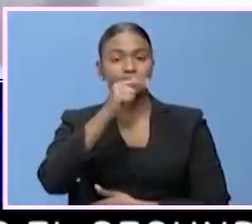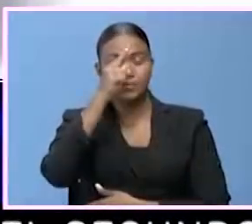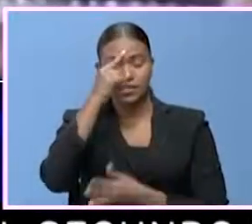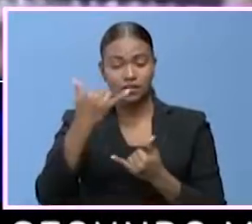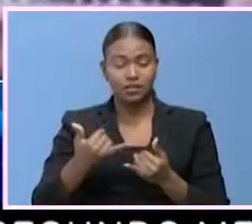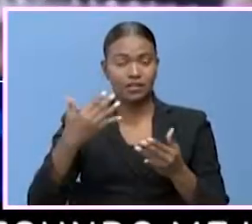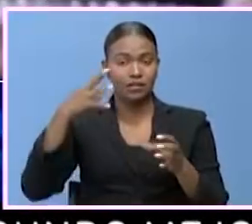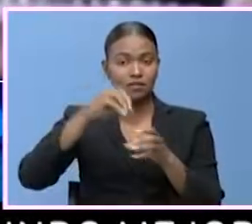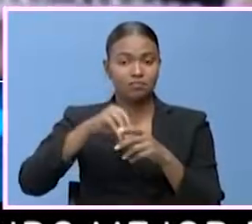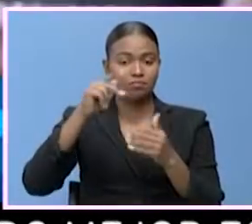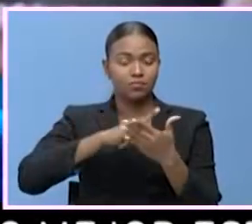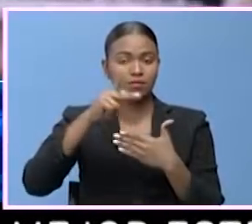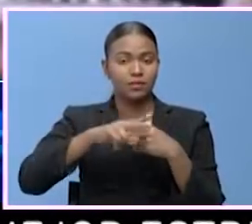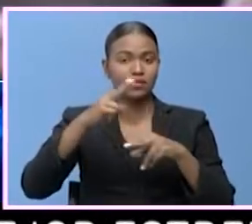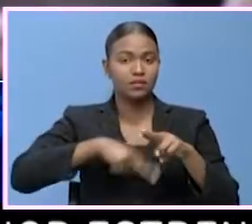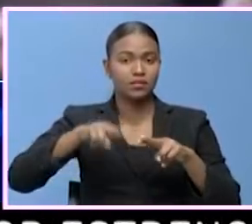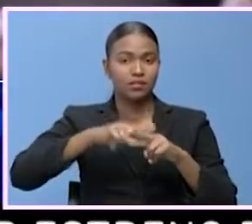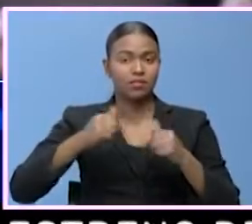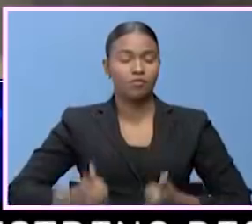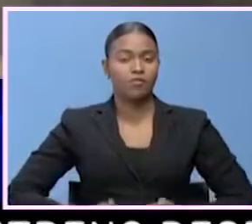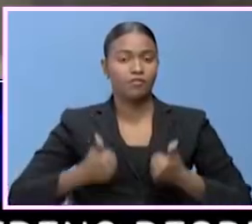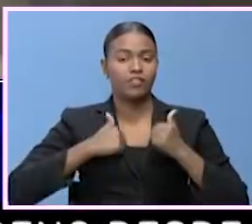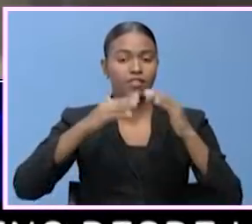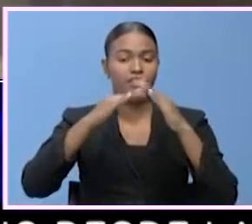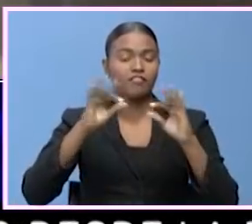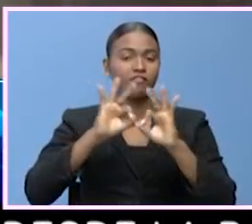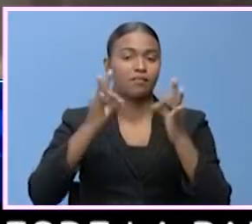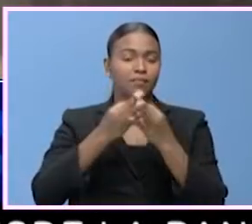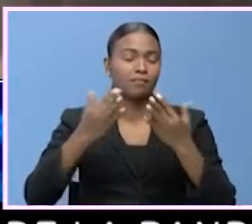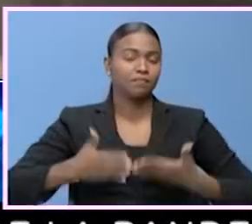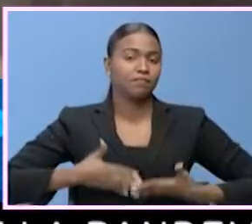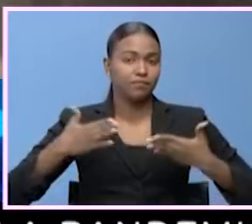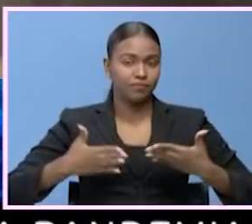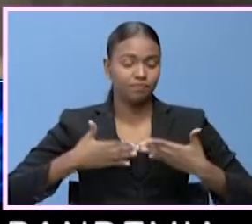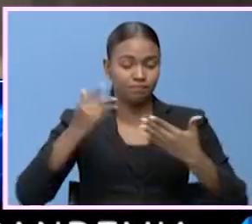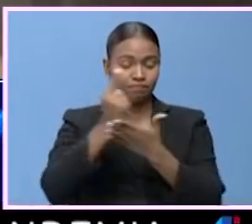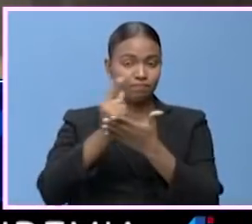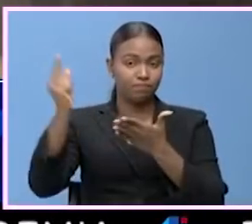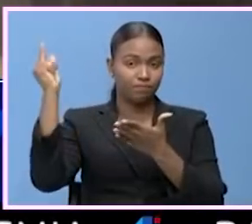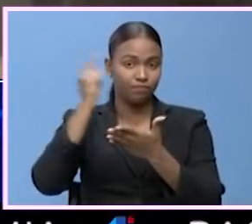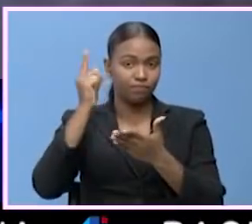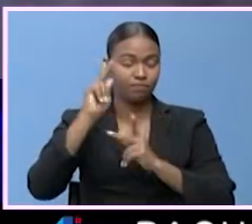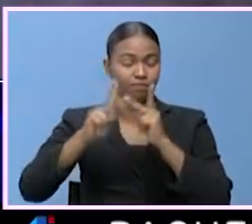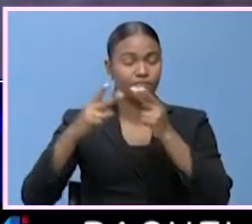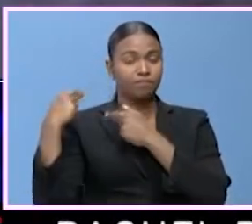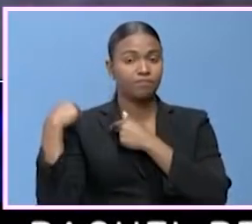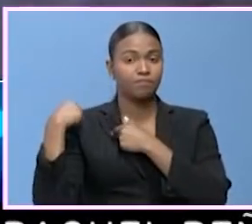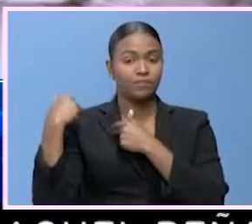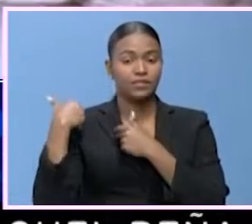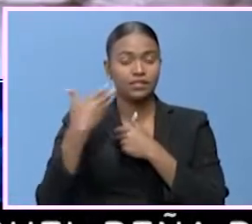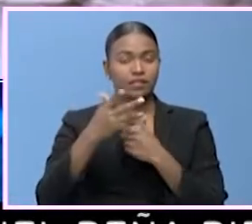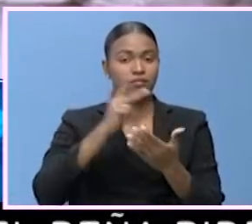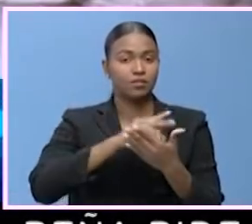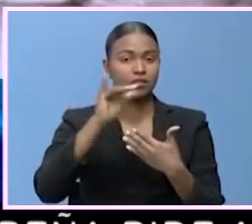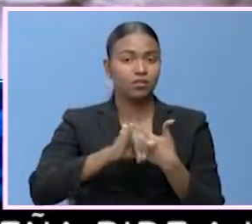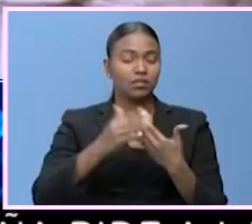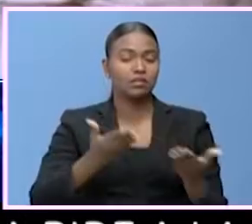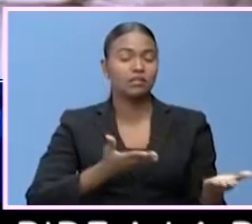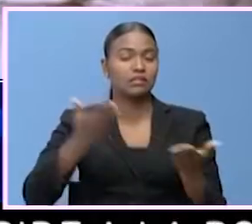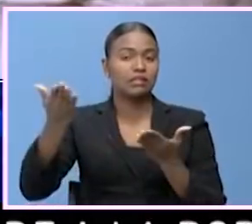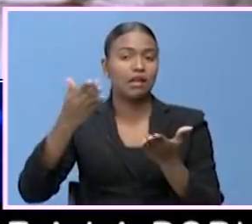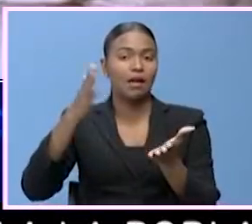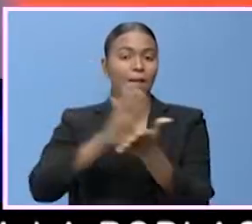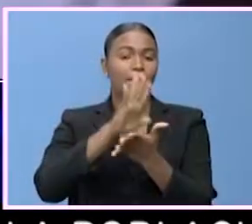este pertenezca al Programa Nacional de Viviendas Familia Feliz. La semana pasada, las autoridades a cargo del proyecto enviaron